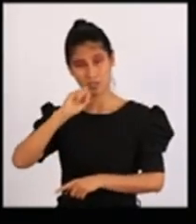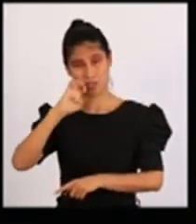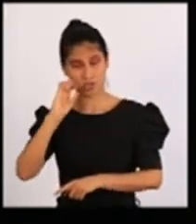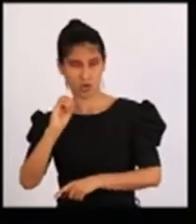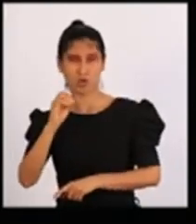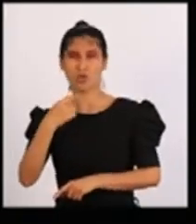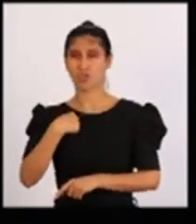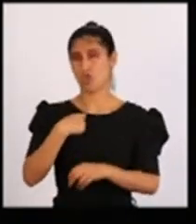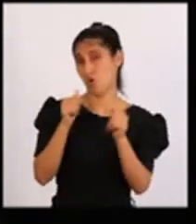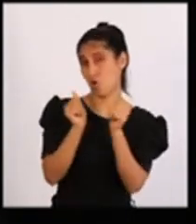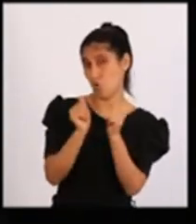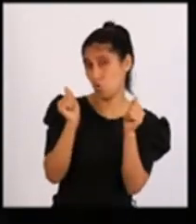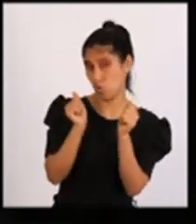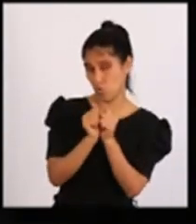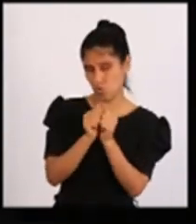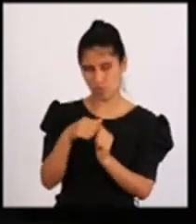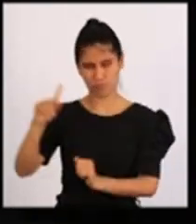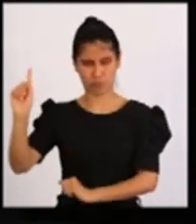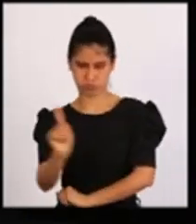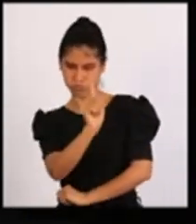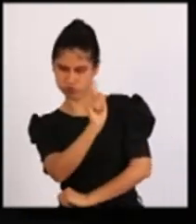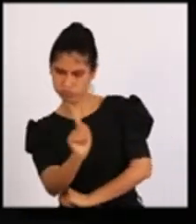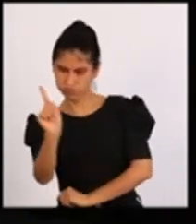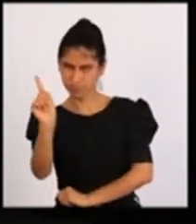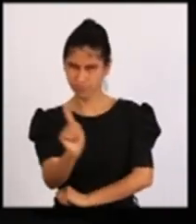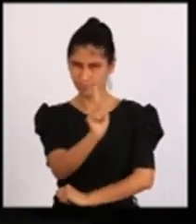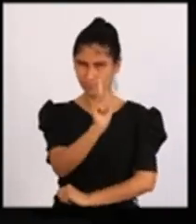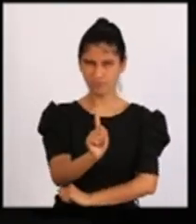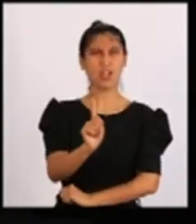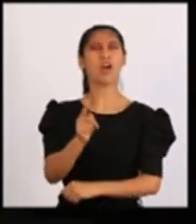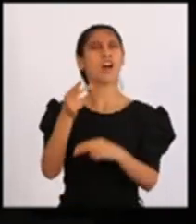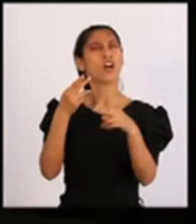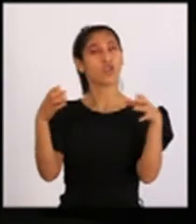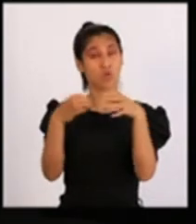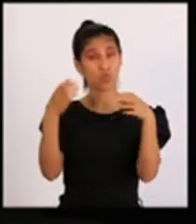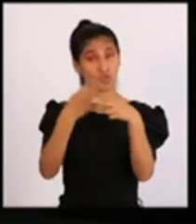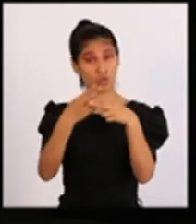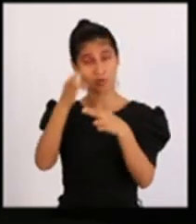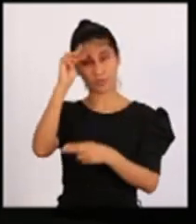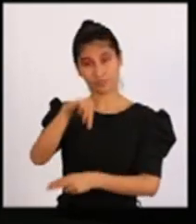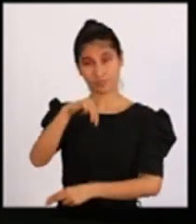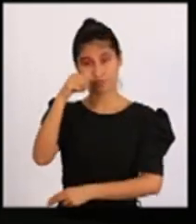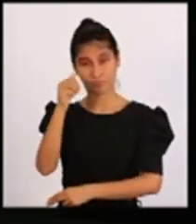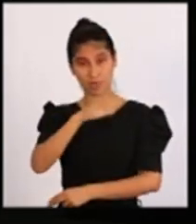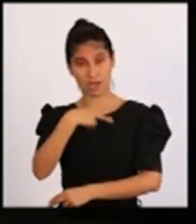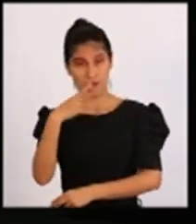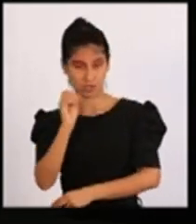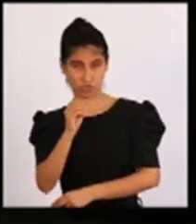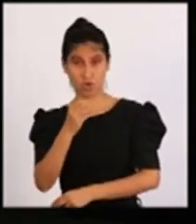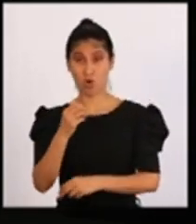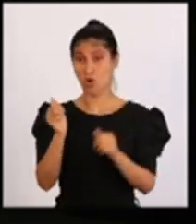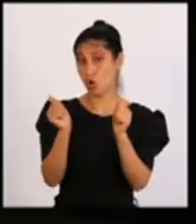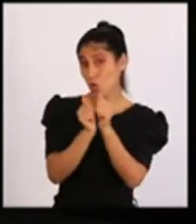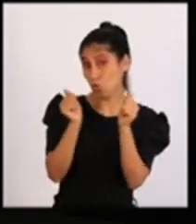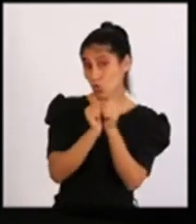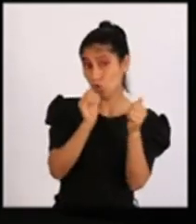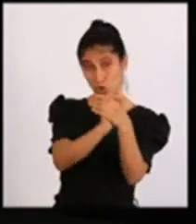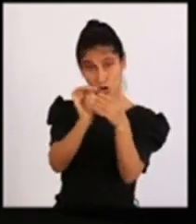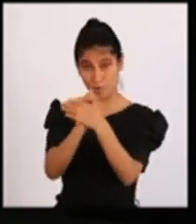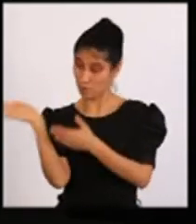un conjunto de costumbre de allá. Se llama macho. Con mis paisanos me he juntado.